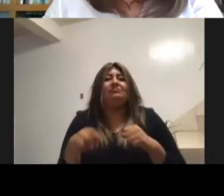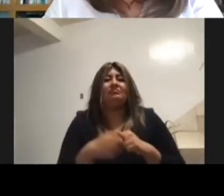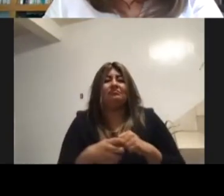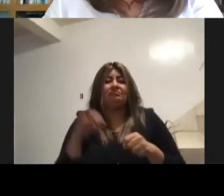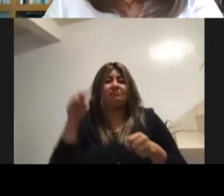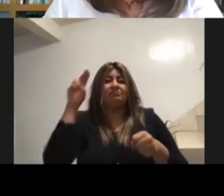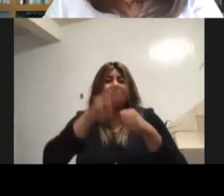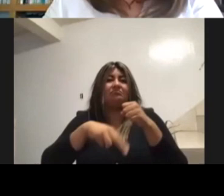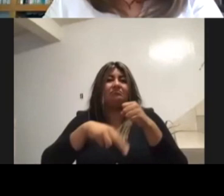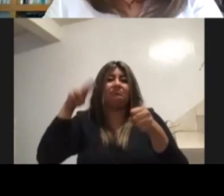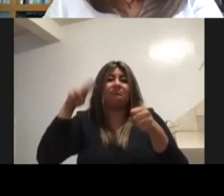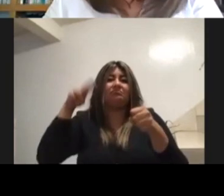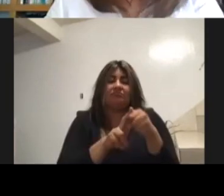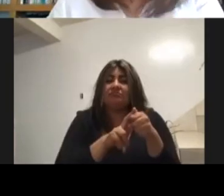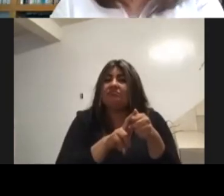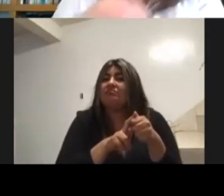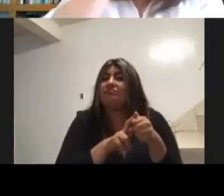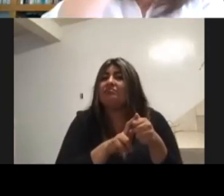intercultural.